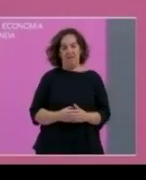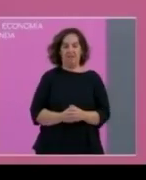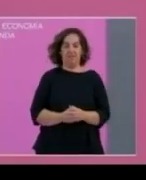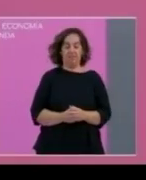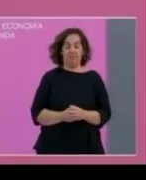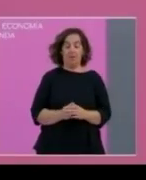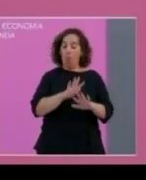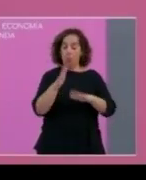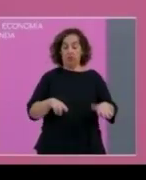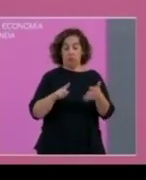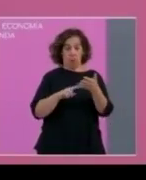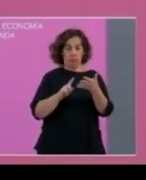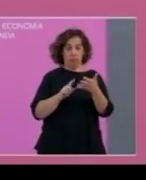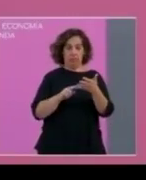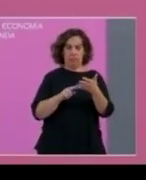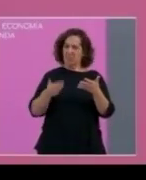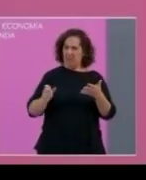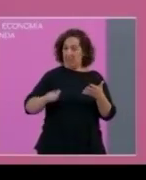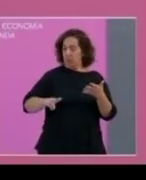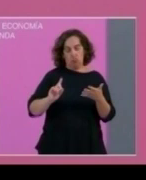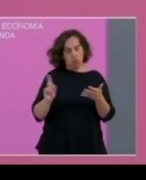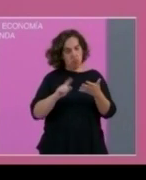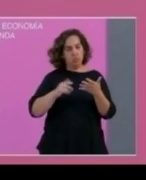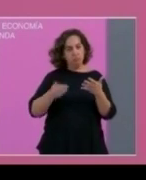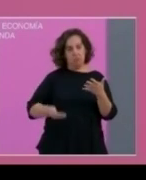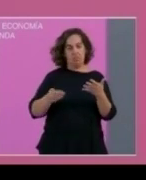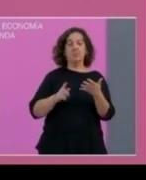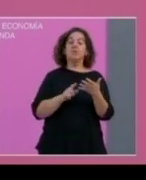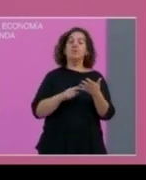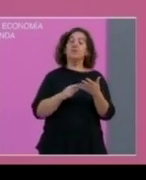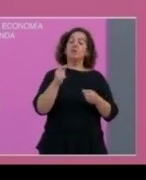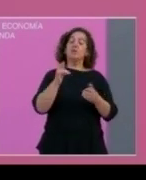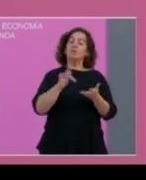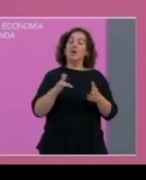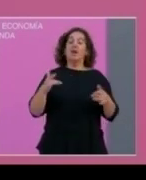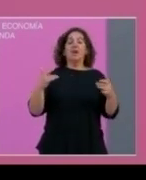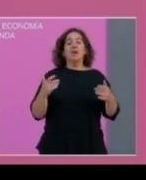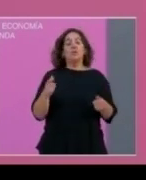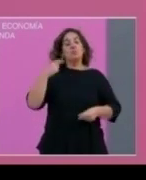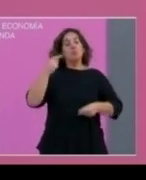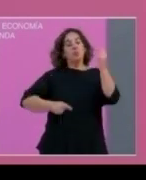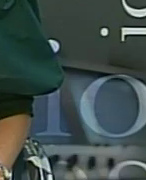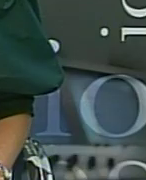por último, aunque no menos importante, será un presupuesto responsable fiscalmente.